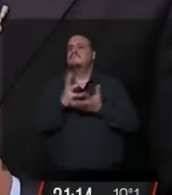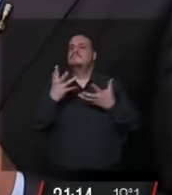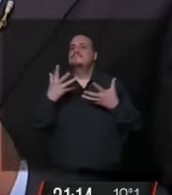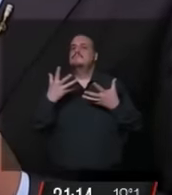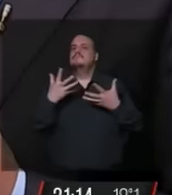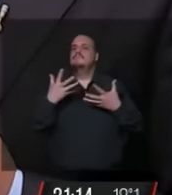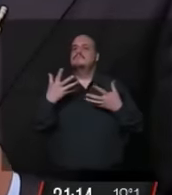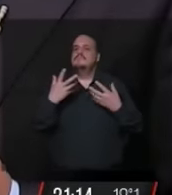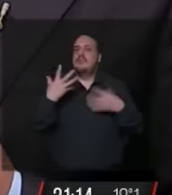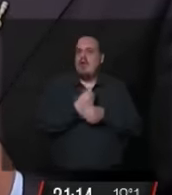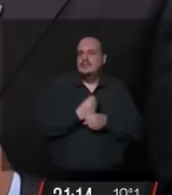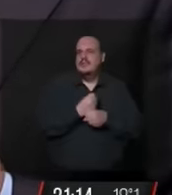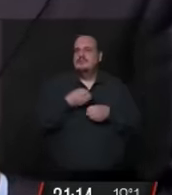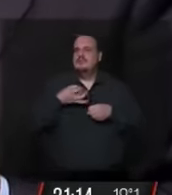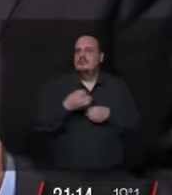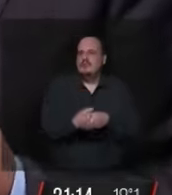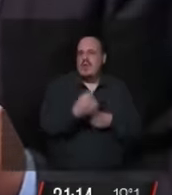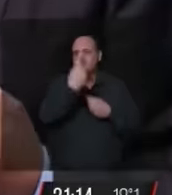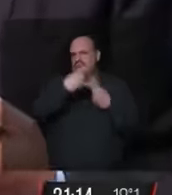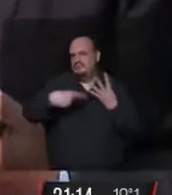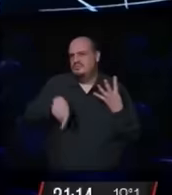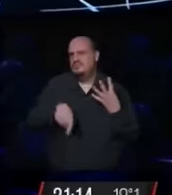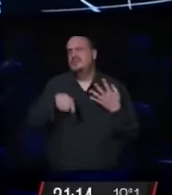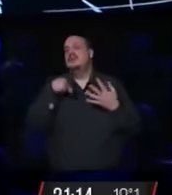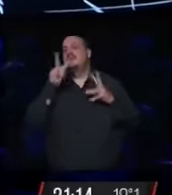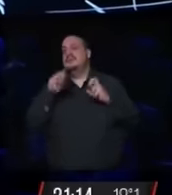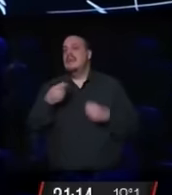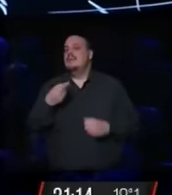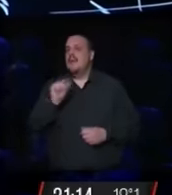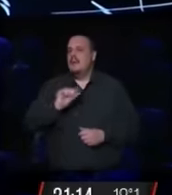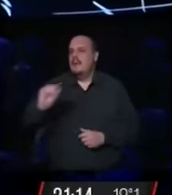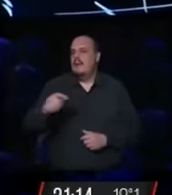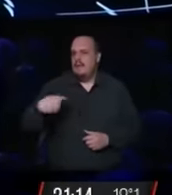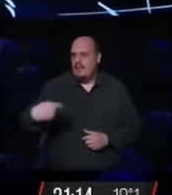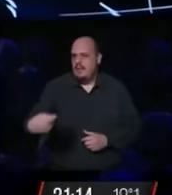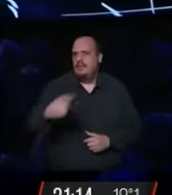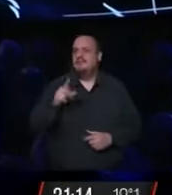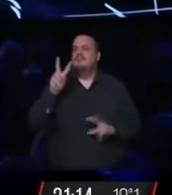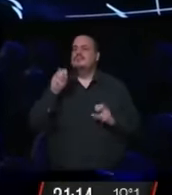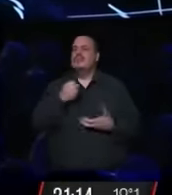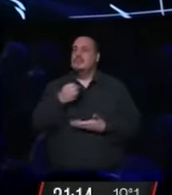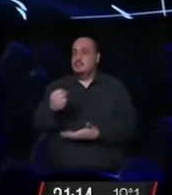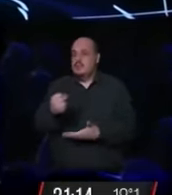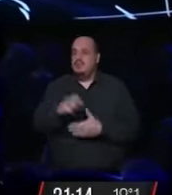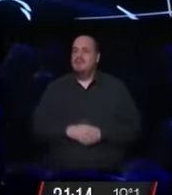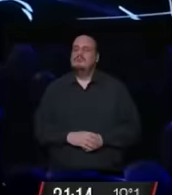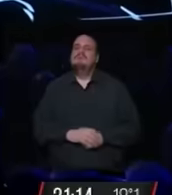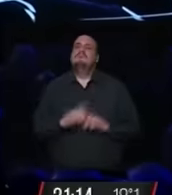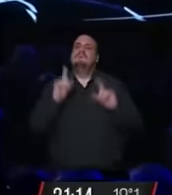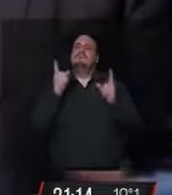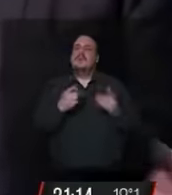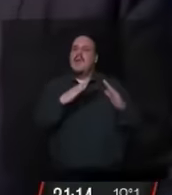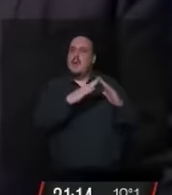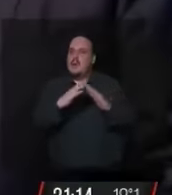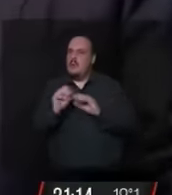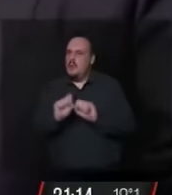transporte, si los subsidios en lo que es el sistema de créditos, si los subsidios en lo que es el sistema de